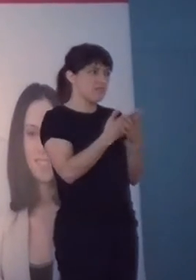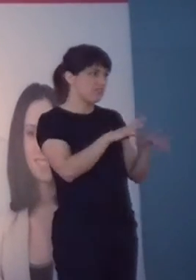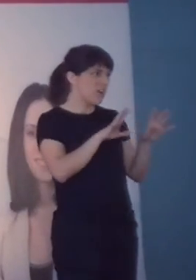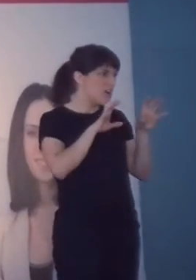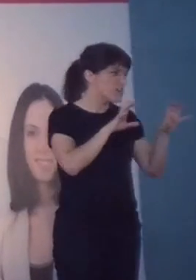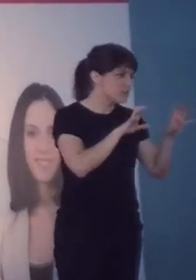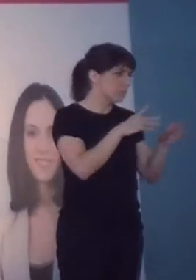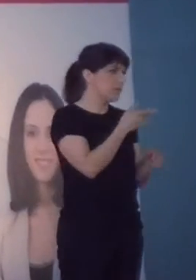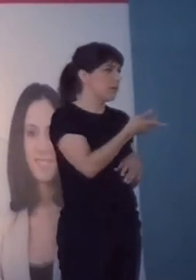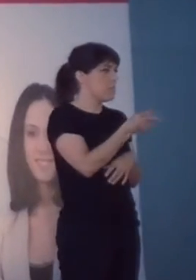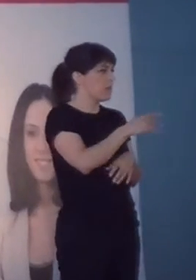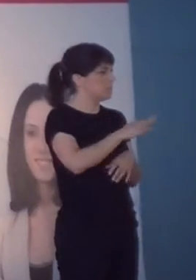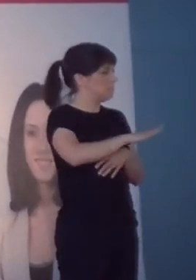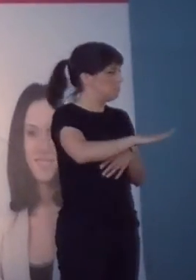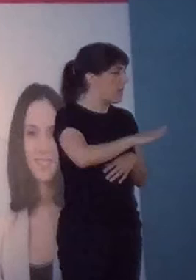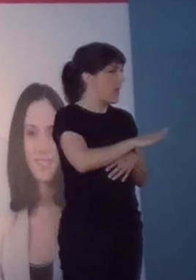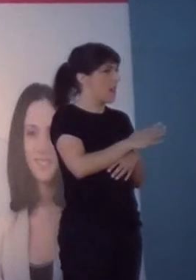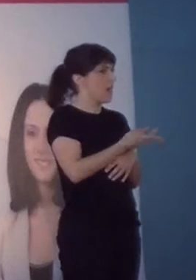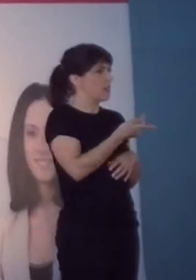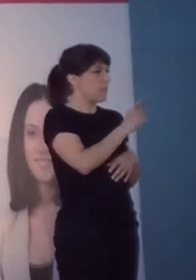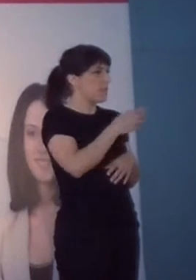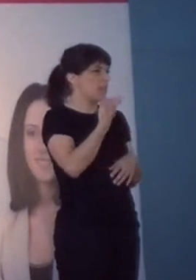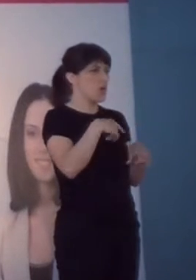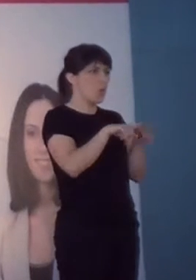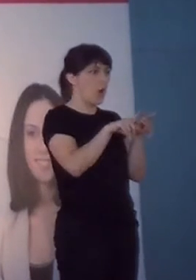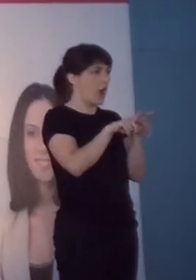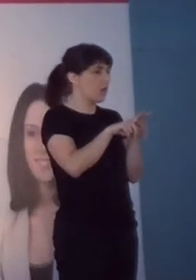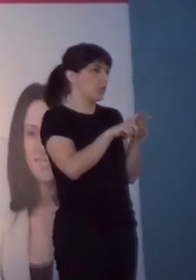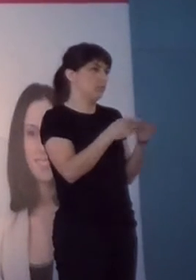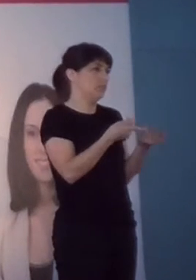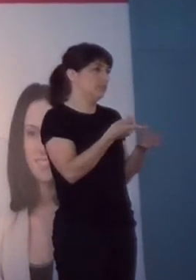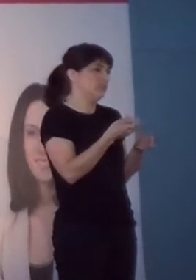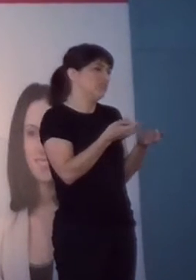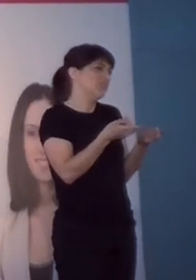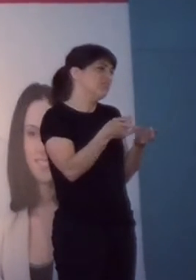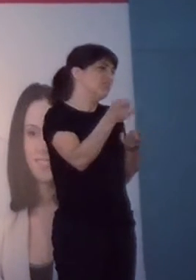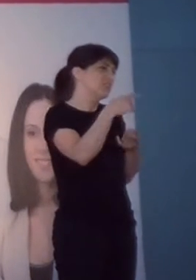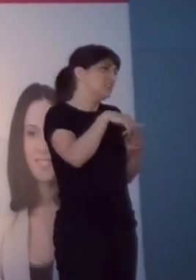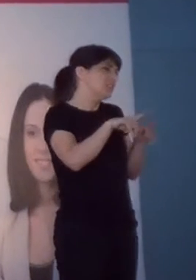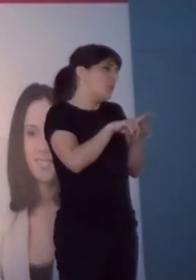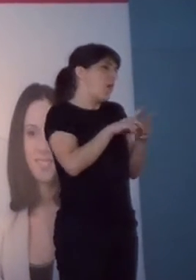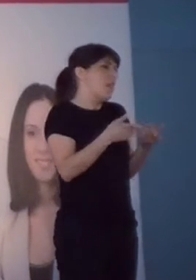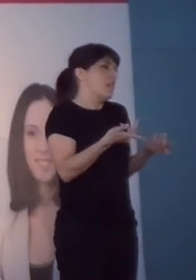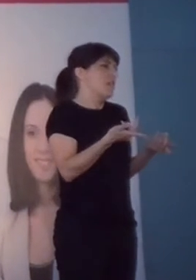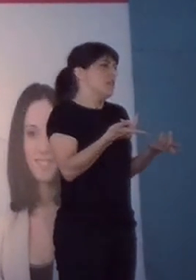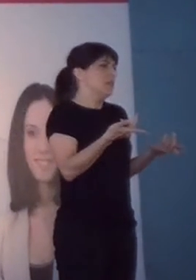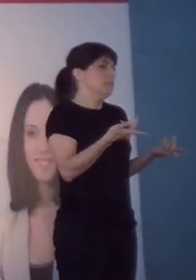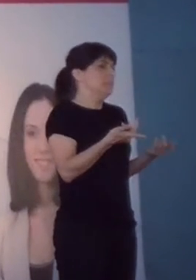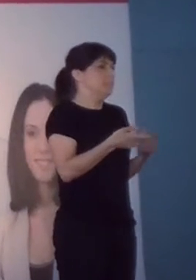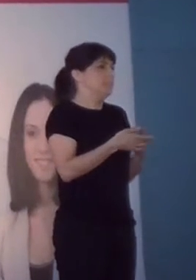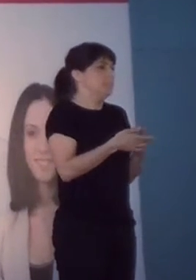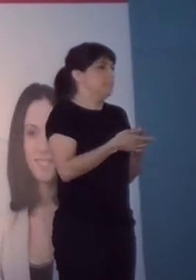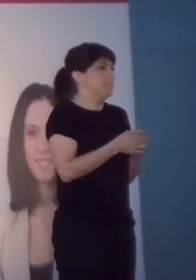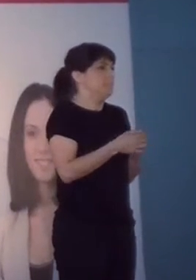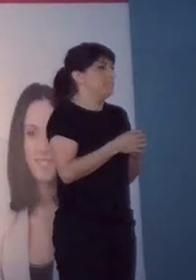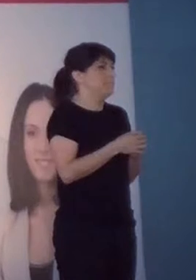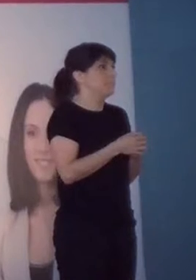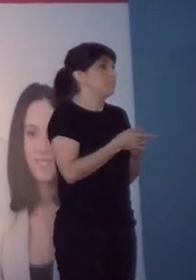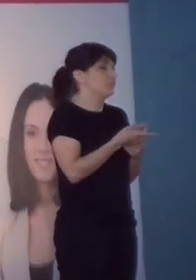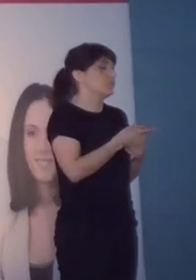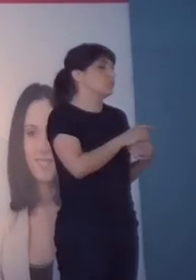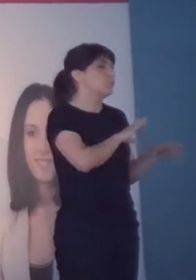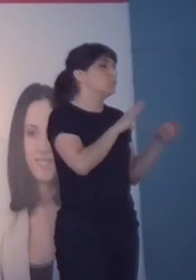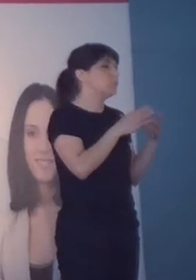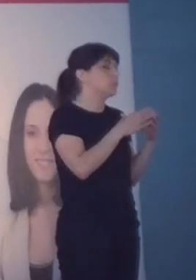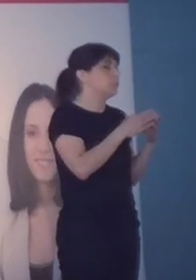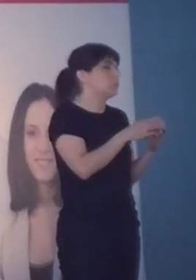esta se fai cruel, cando esta se fai depredadora, é dicir, cando non ten que na conteña como hoxe, é o Frente